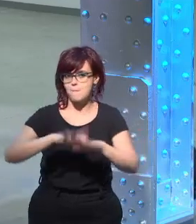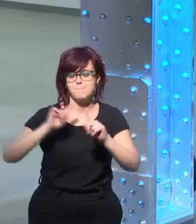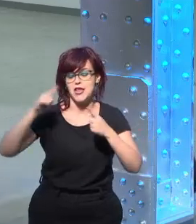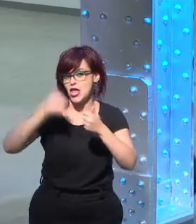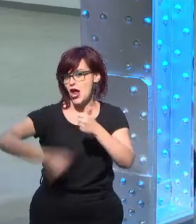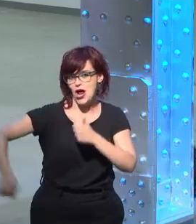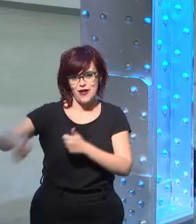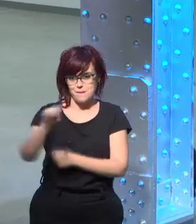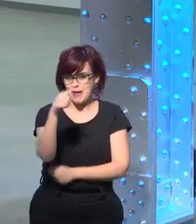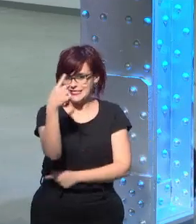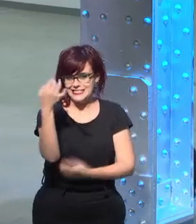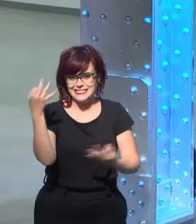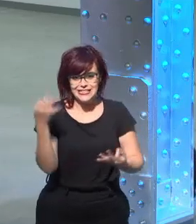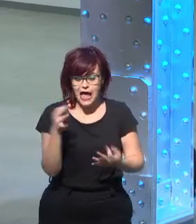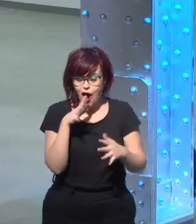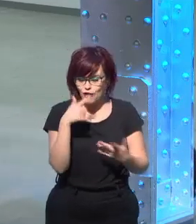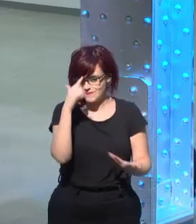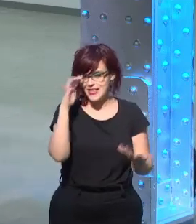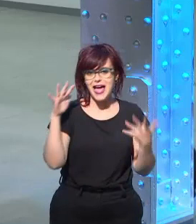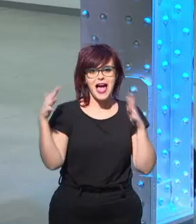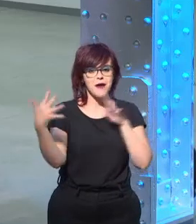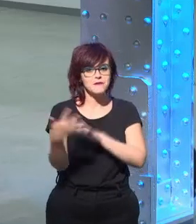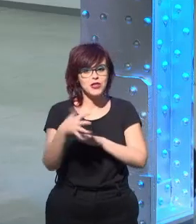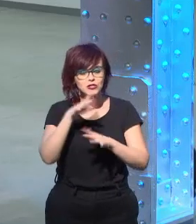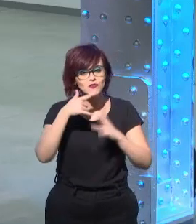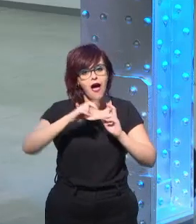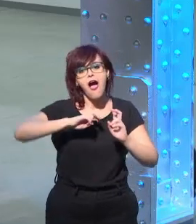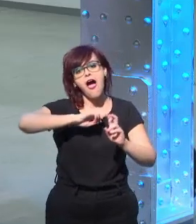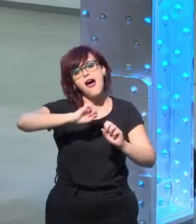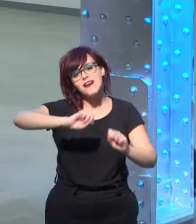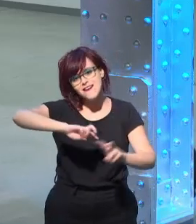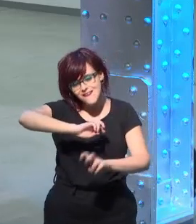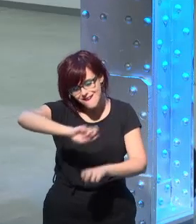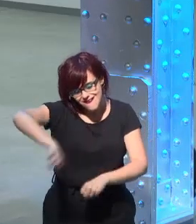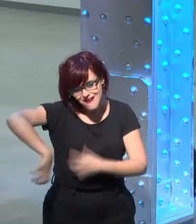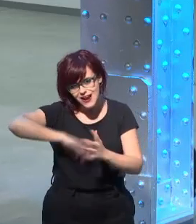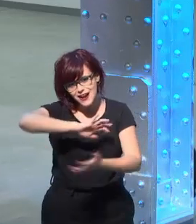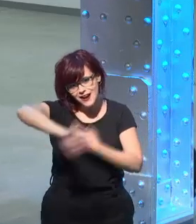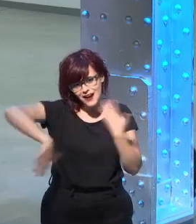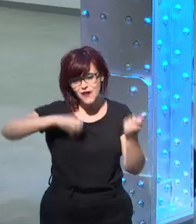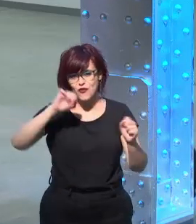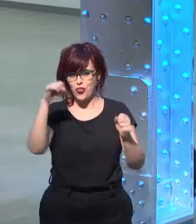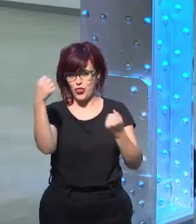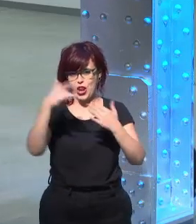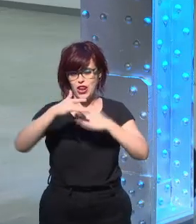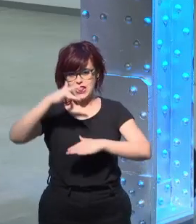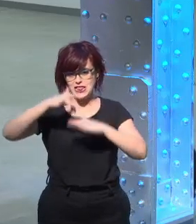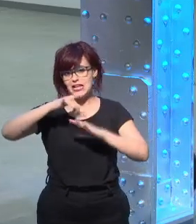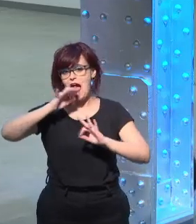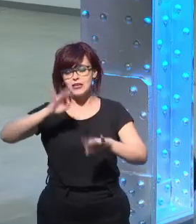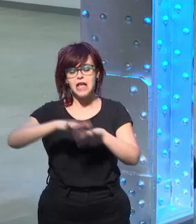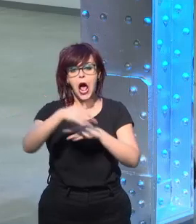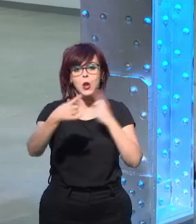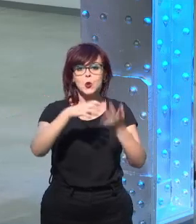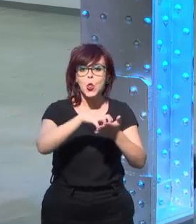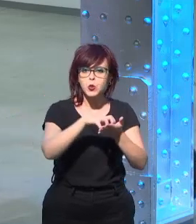todo. Las cosas han cambiado, está claro que estamos en una revolución digital, pero incluso para los que tienen dudas de dónde estamos,